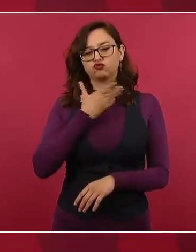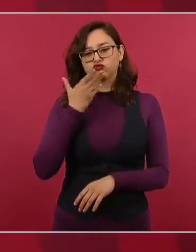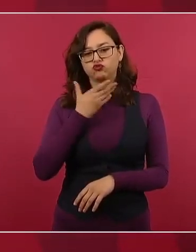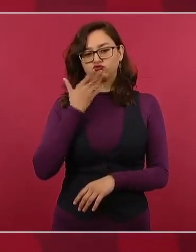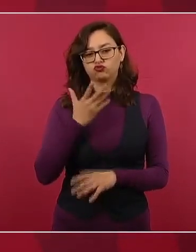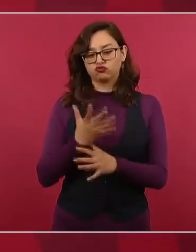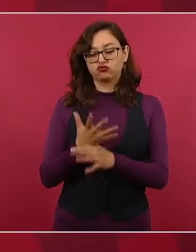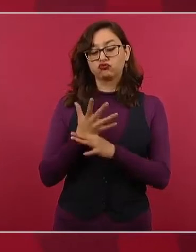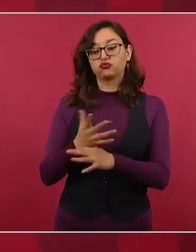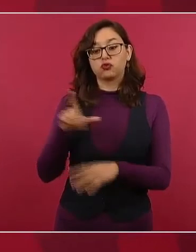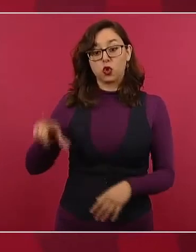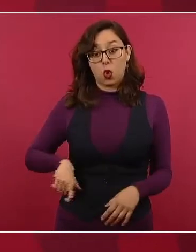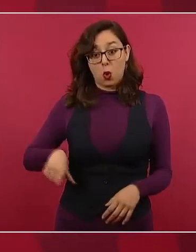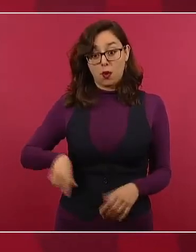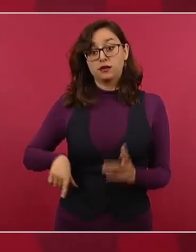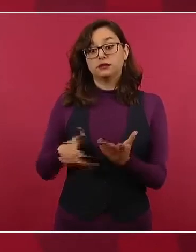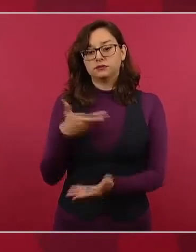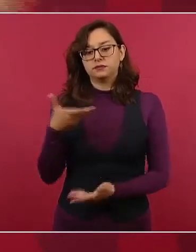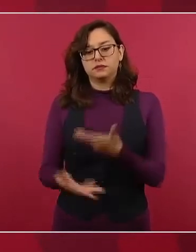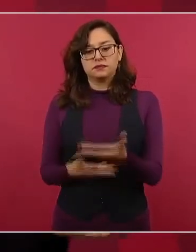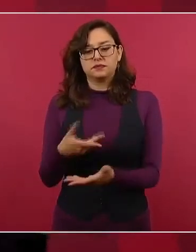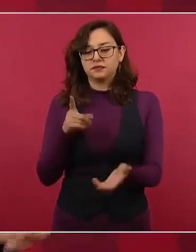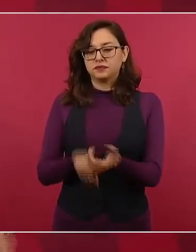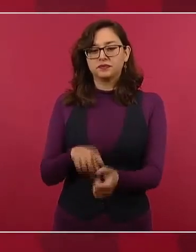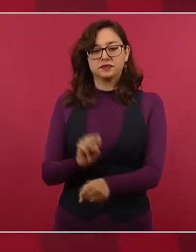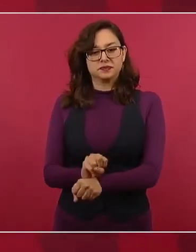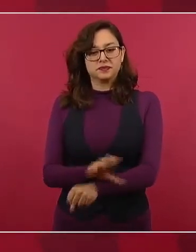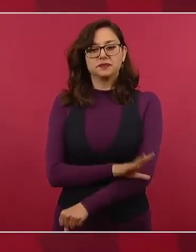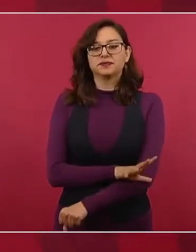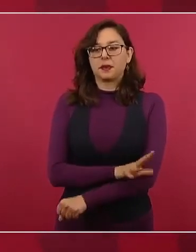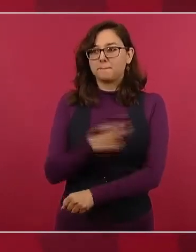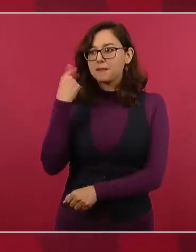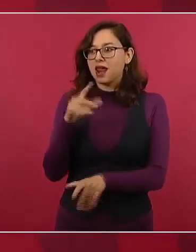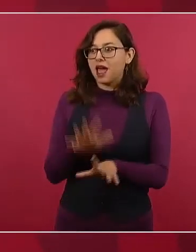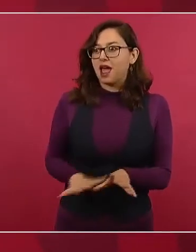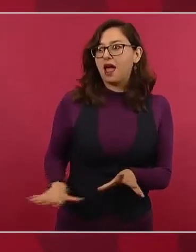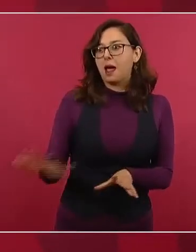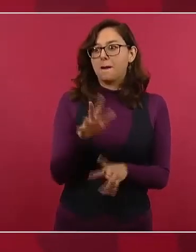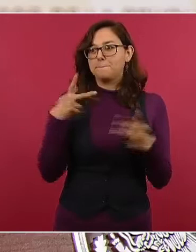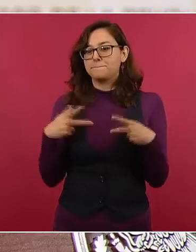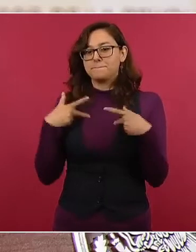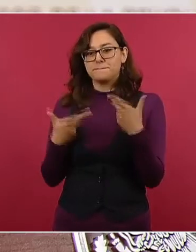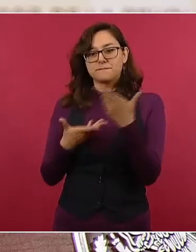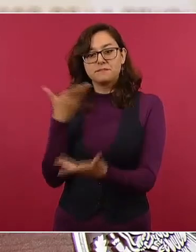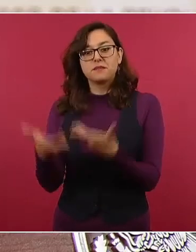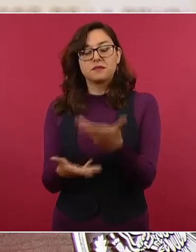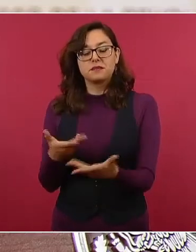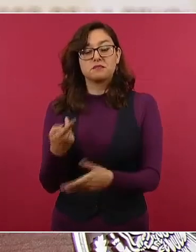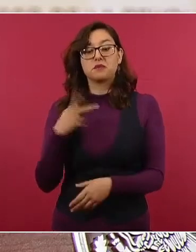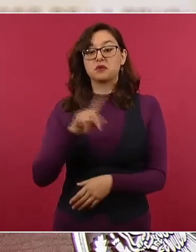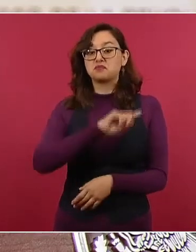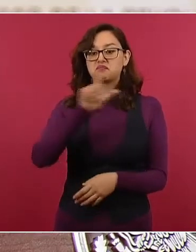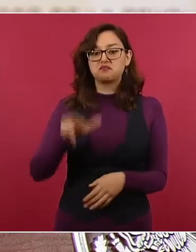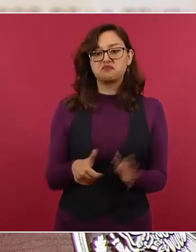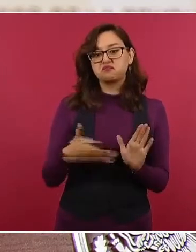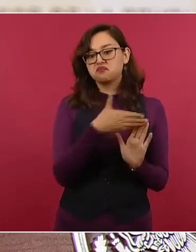emoción social. Todo se acabó. No hay mística, no hay